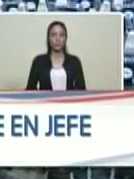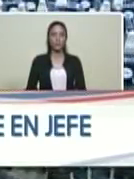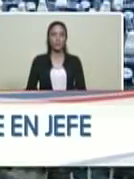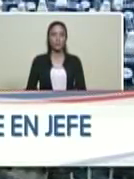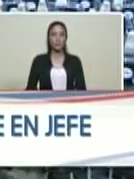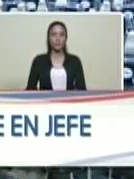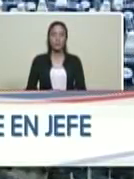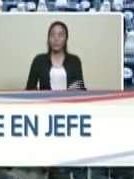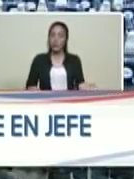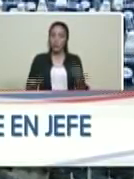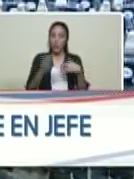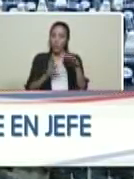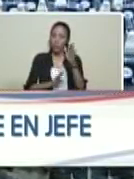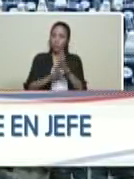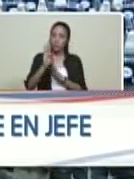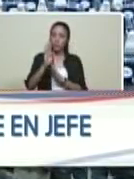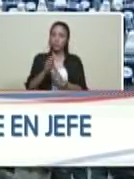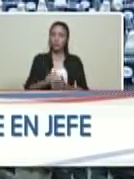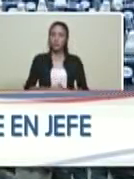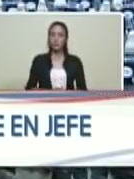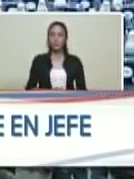vamos a crecer nos